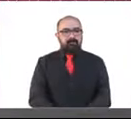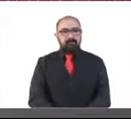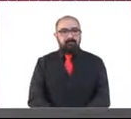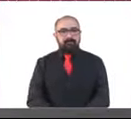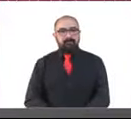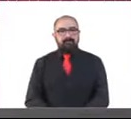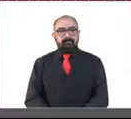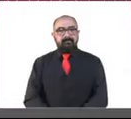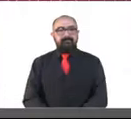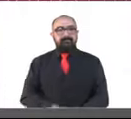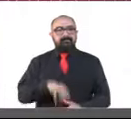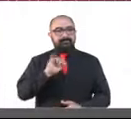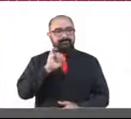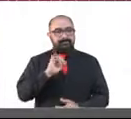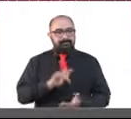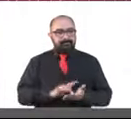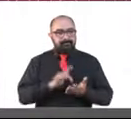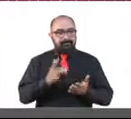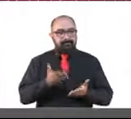Sí, claro. Gracias.